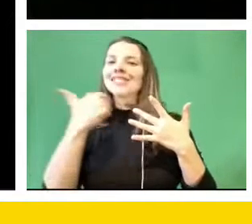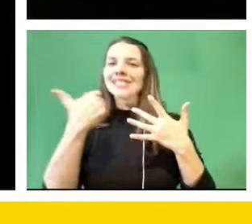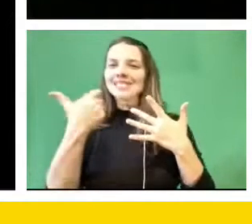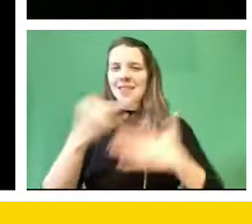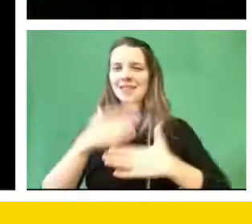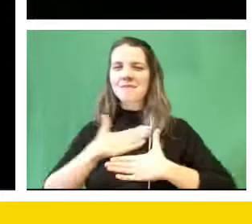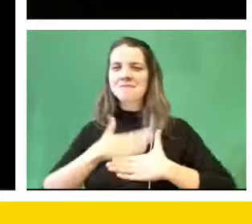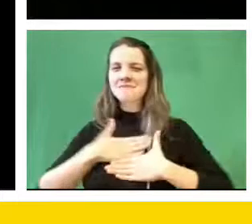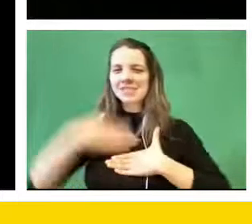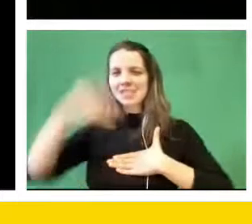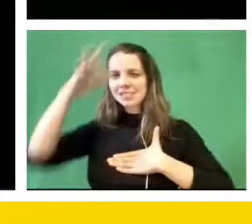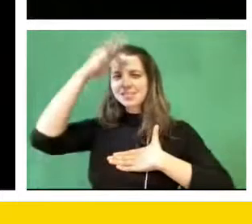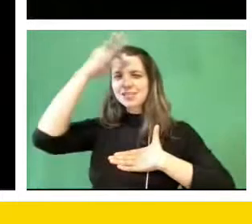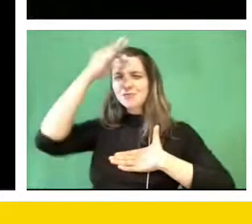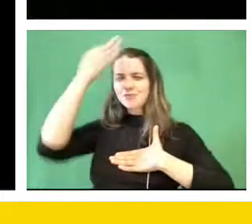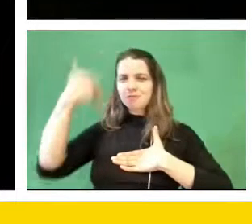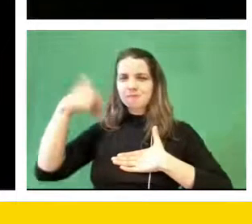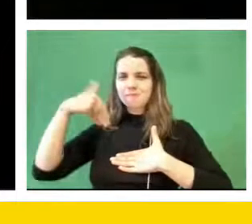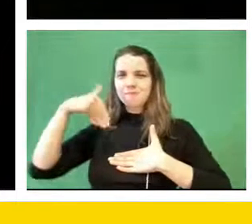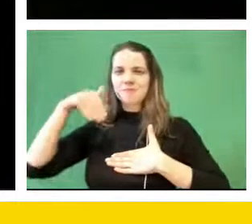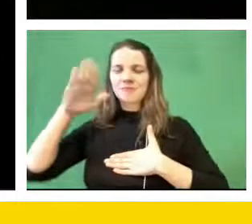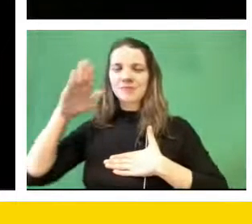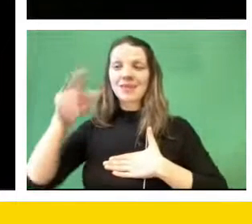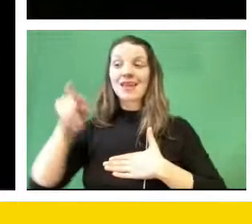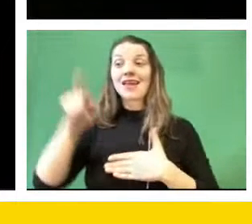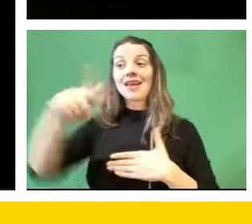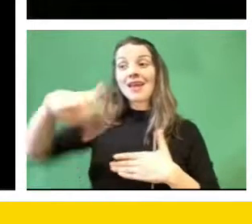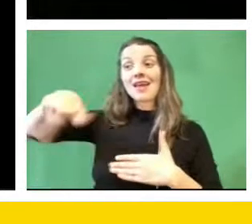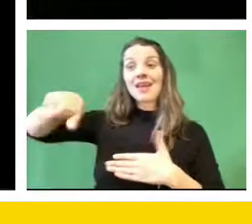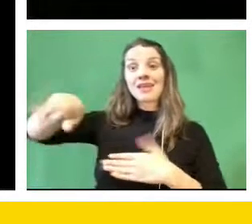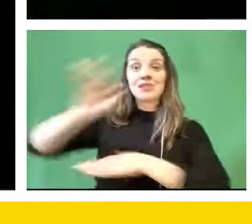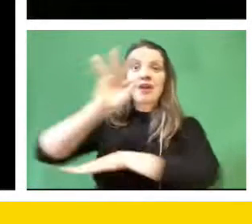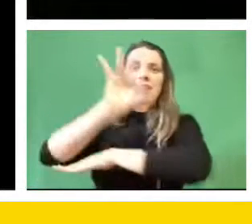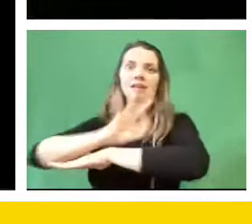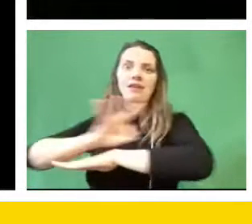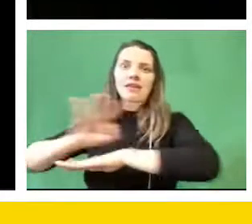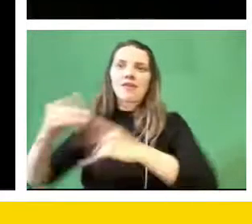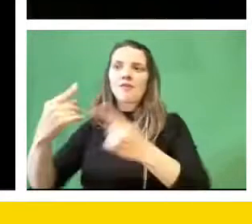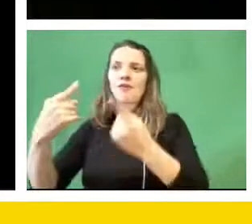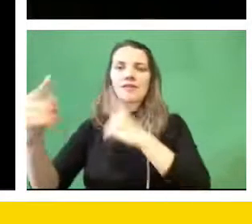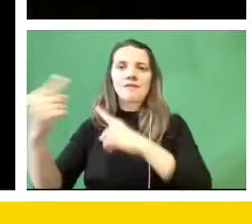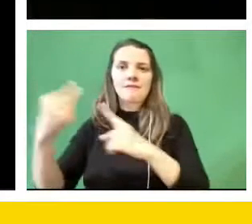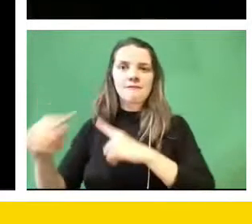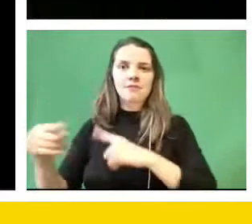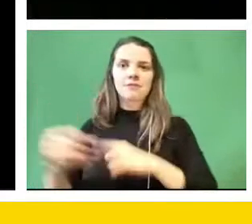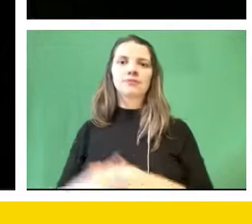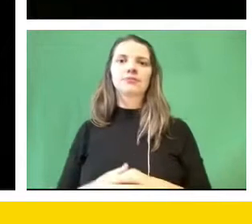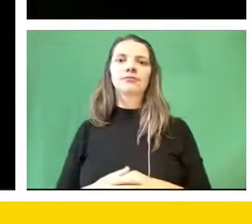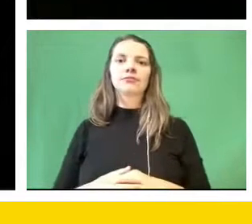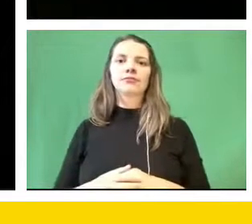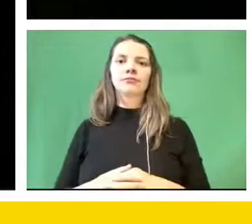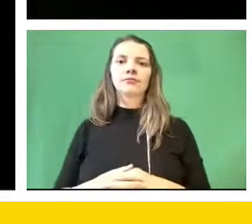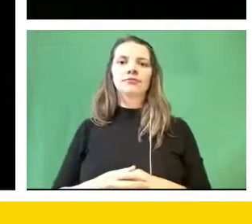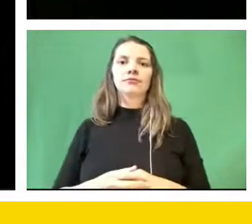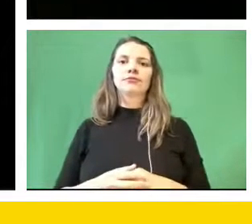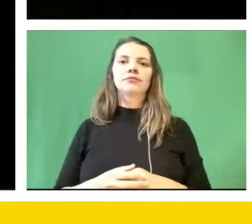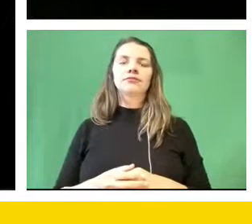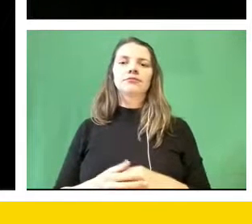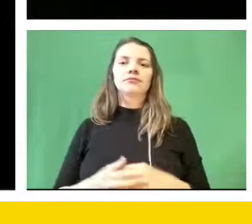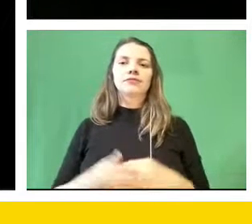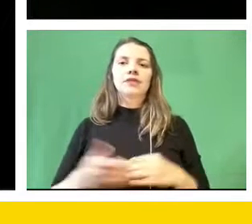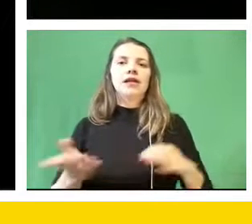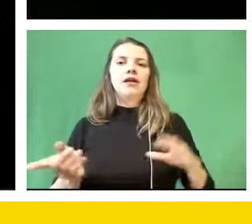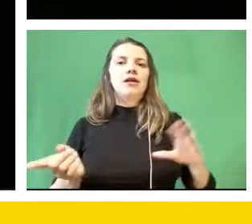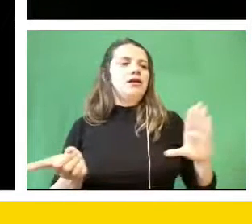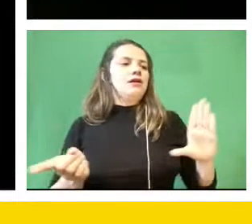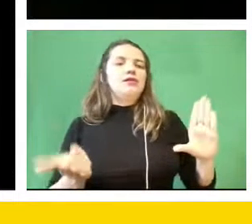en el quehacer diario del arquitecto. Para entrar en materia, los principios físicos que se proponían eran los